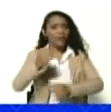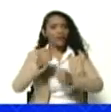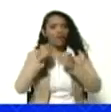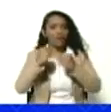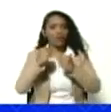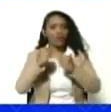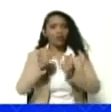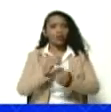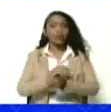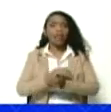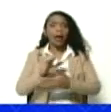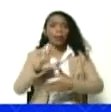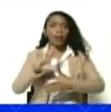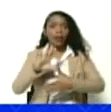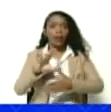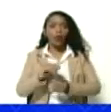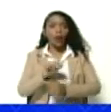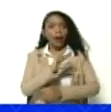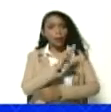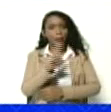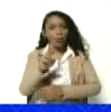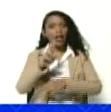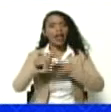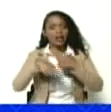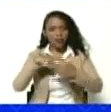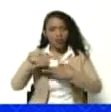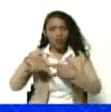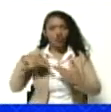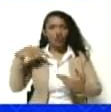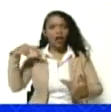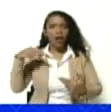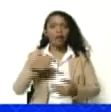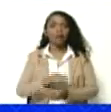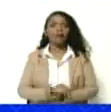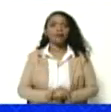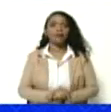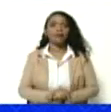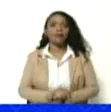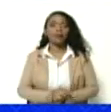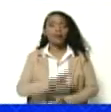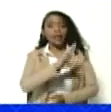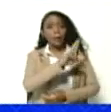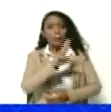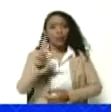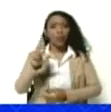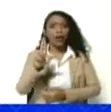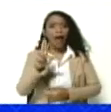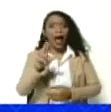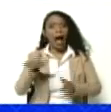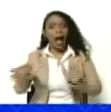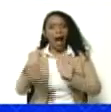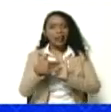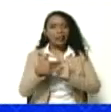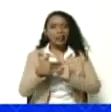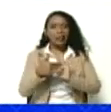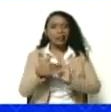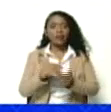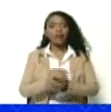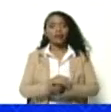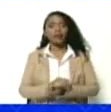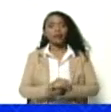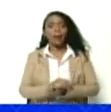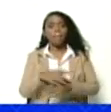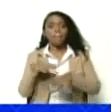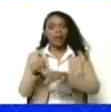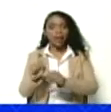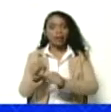americano, la República Revolucionaria, la República Anticolonialista. Bueno, esa